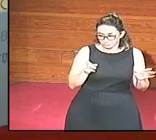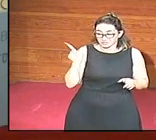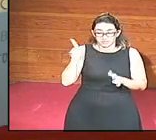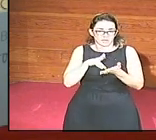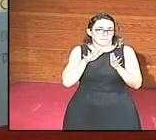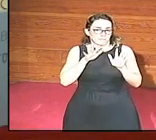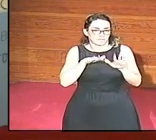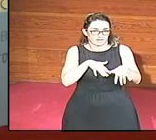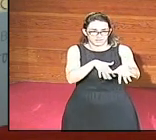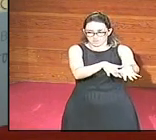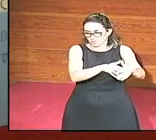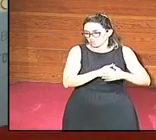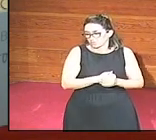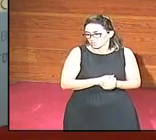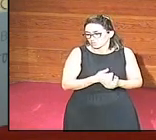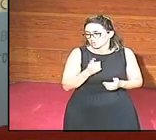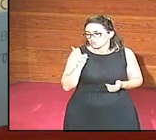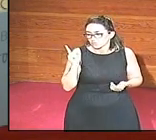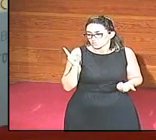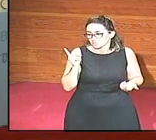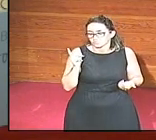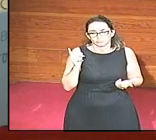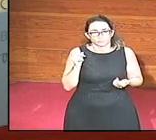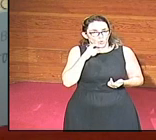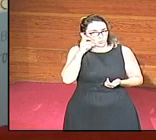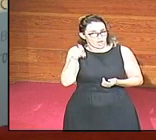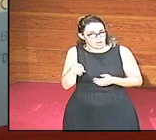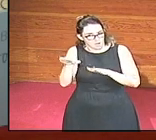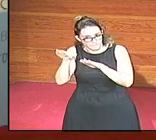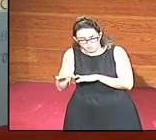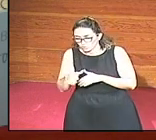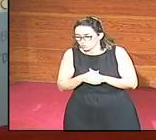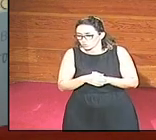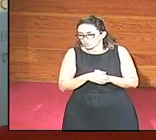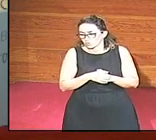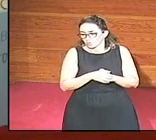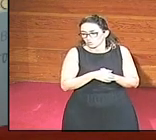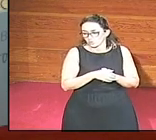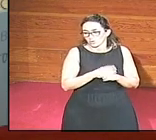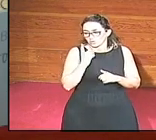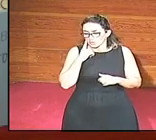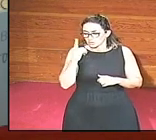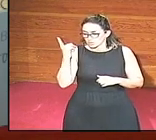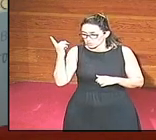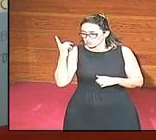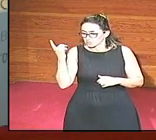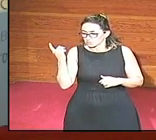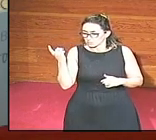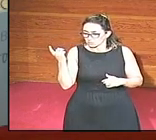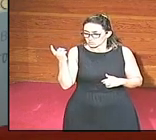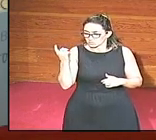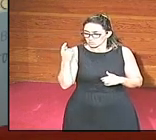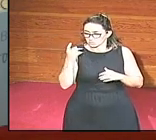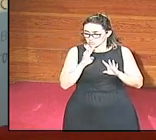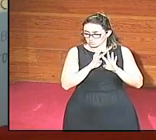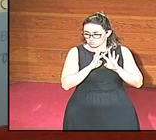manifestación en favor de Ucrania, y esto que veis aquí con el lazo de San Jorge son